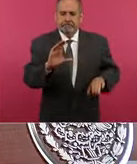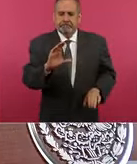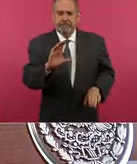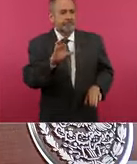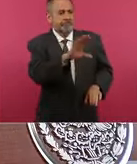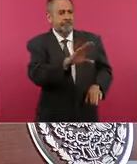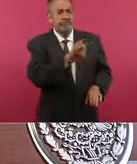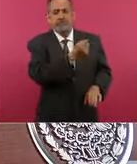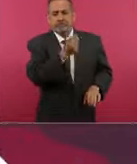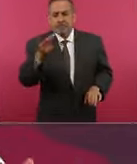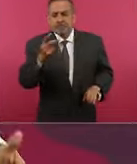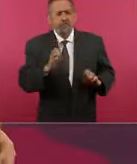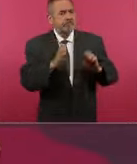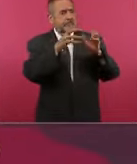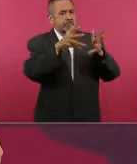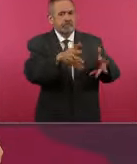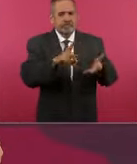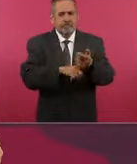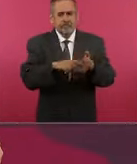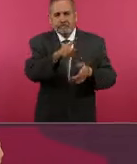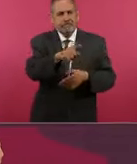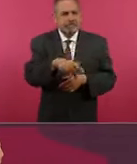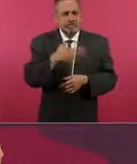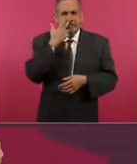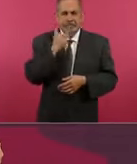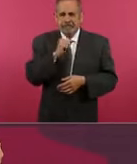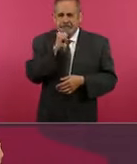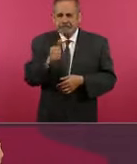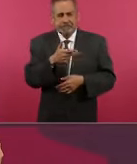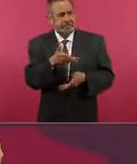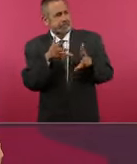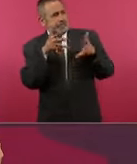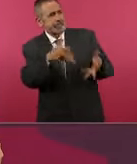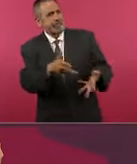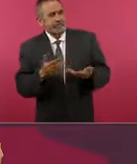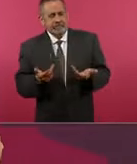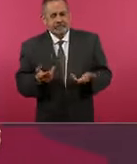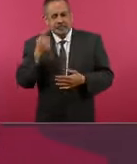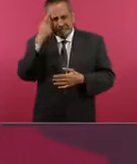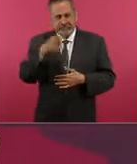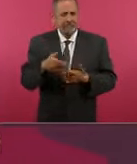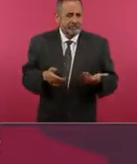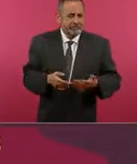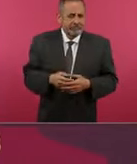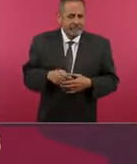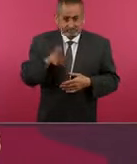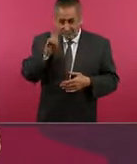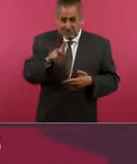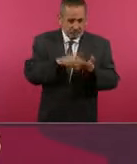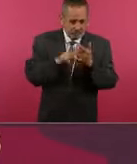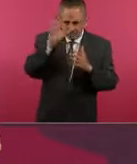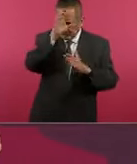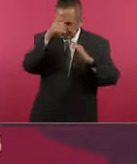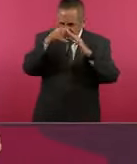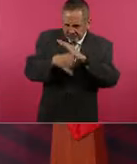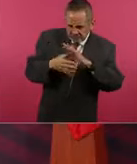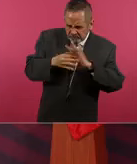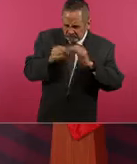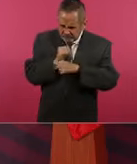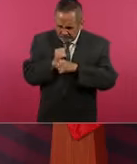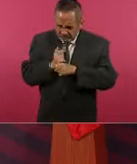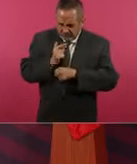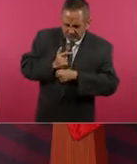hay algunos todavía, como elefantes blancos. ¿Qué les va a interesar la ciencia, la